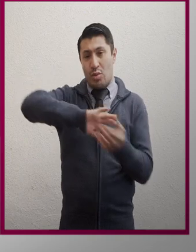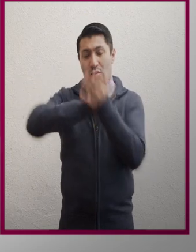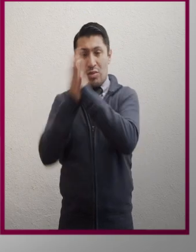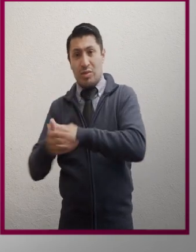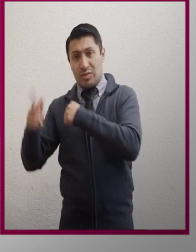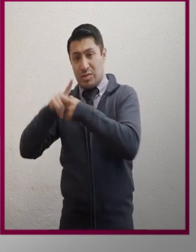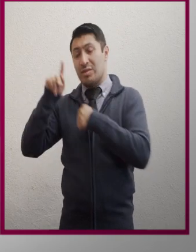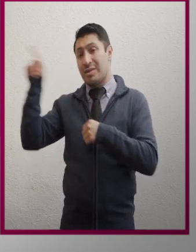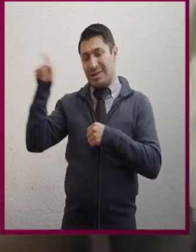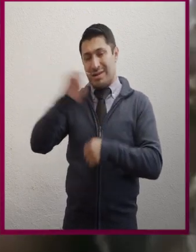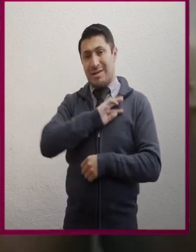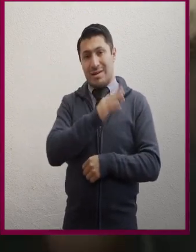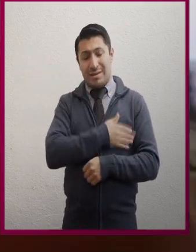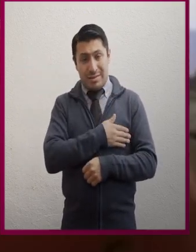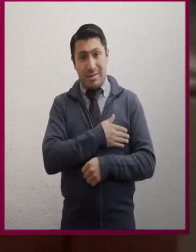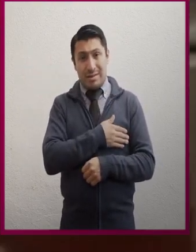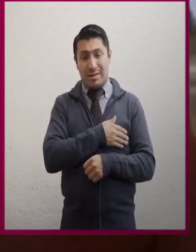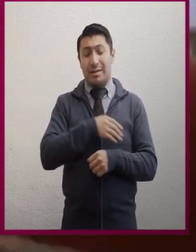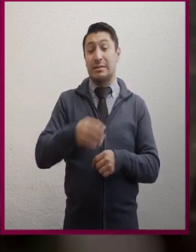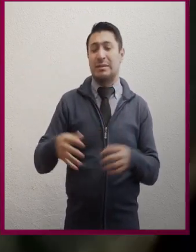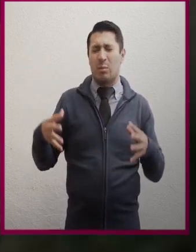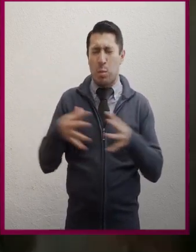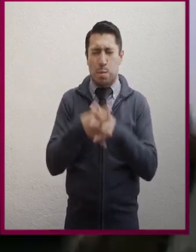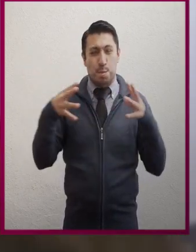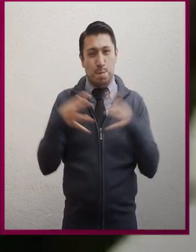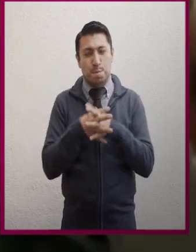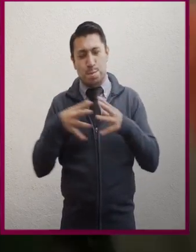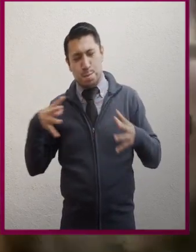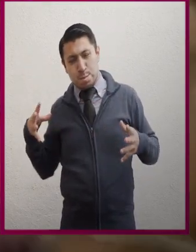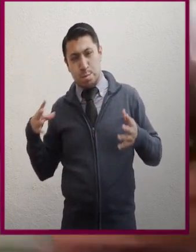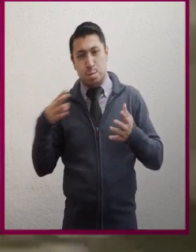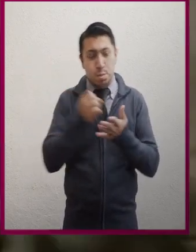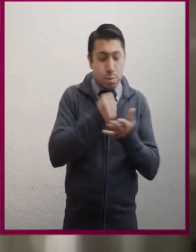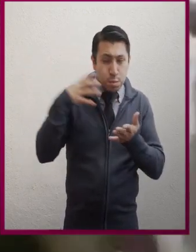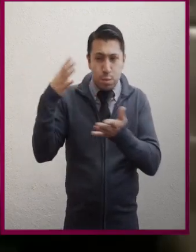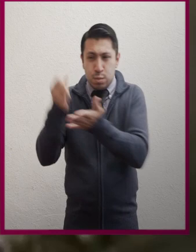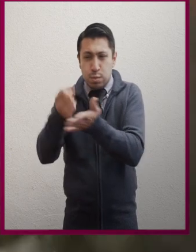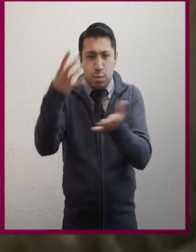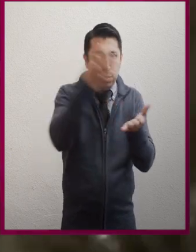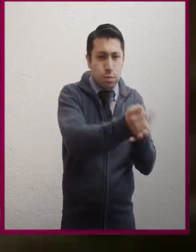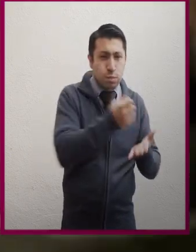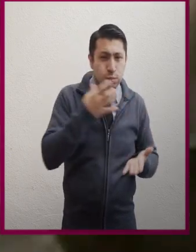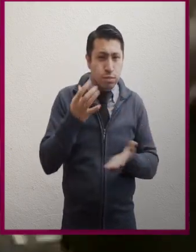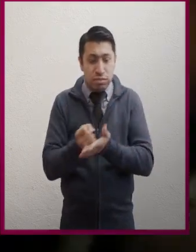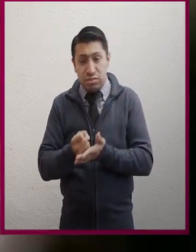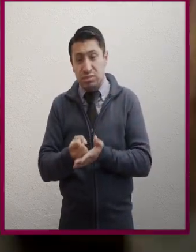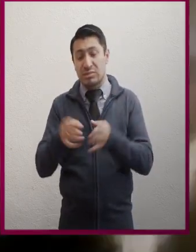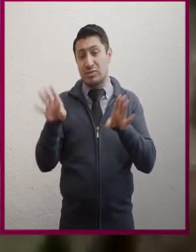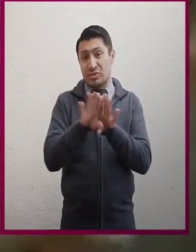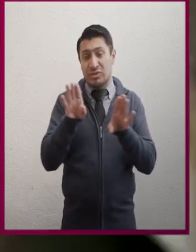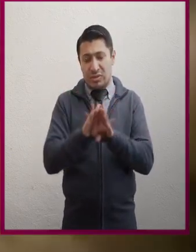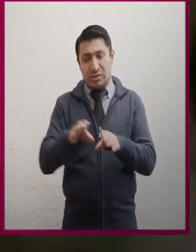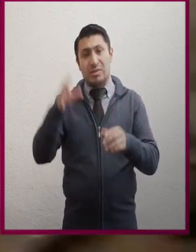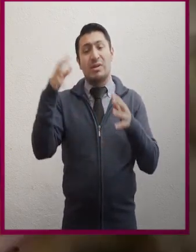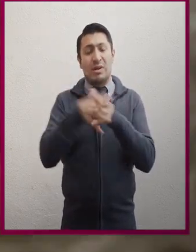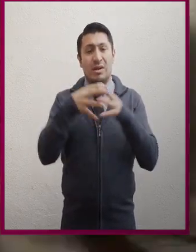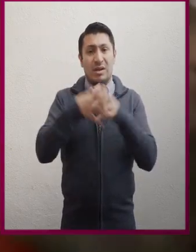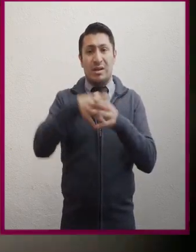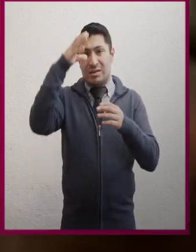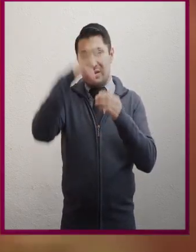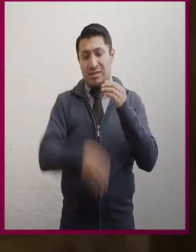que hoy es España. Tras una larga guerra de reconquista, la liberación de los reinos castellano y aragonés del control